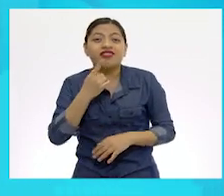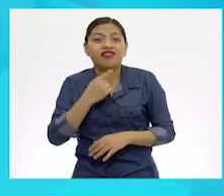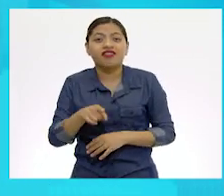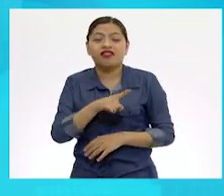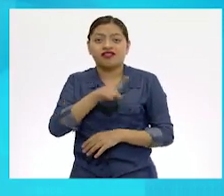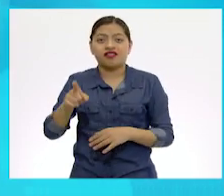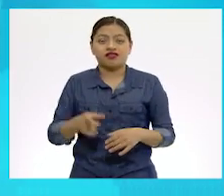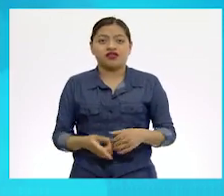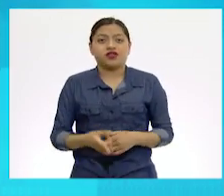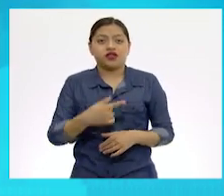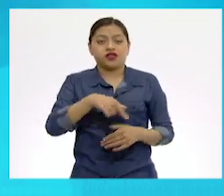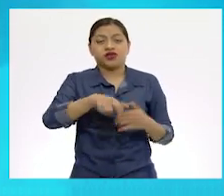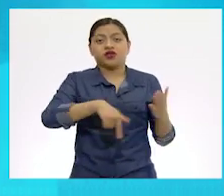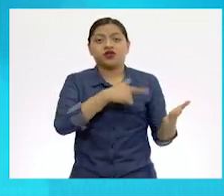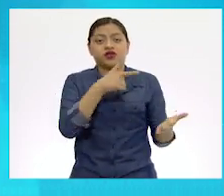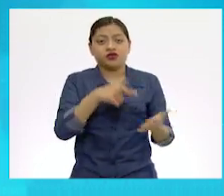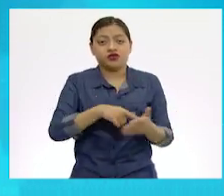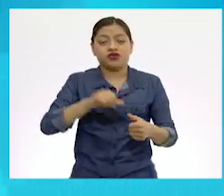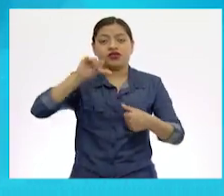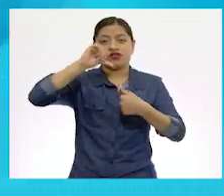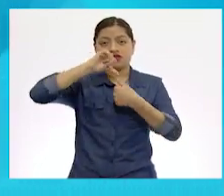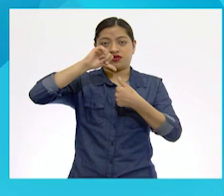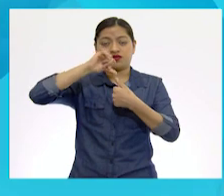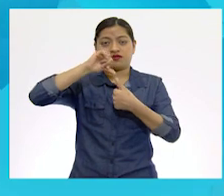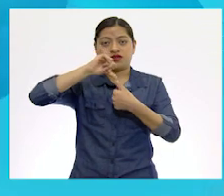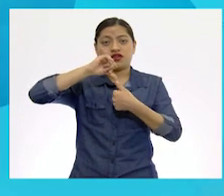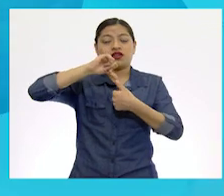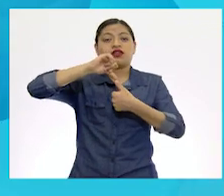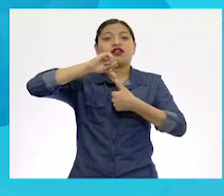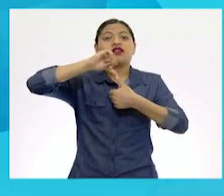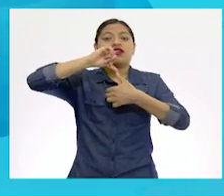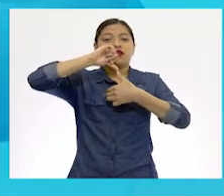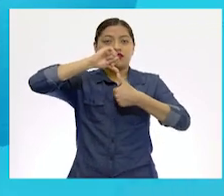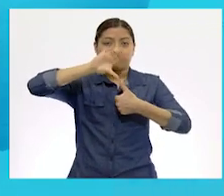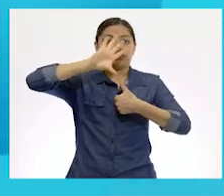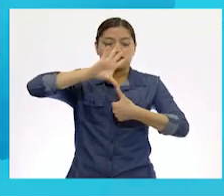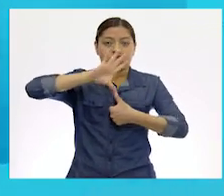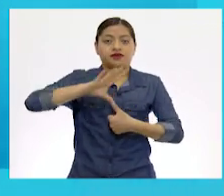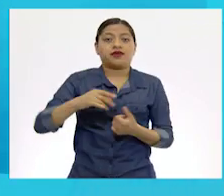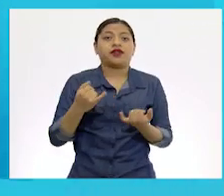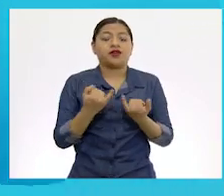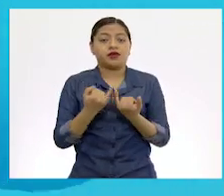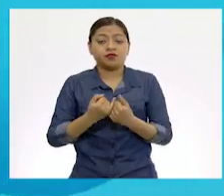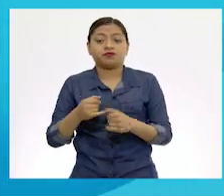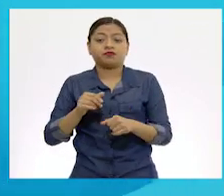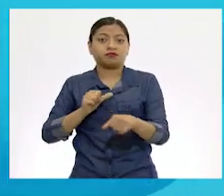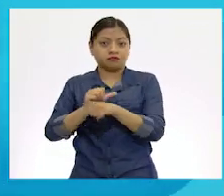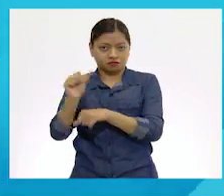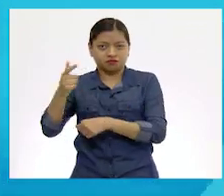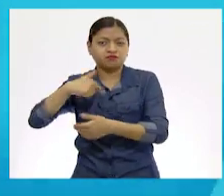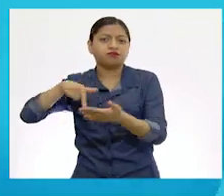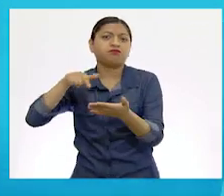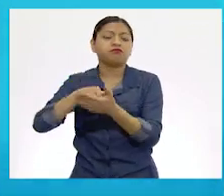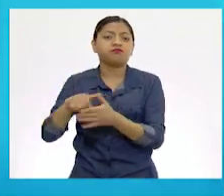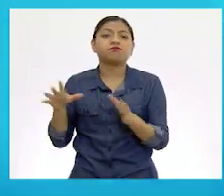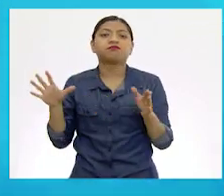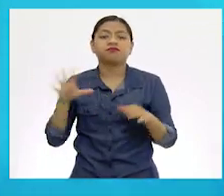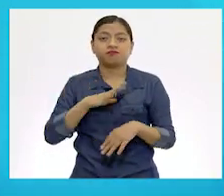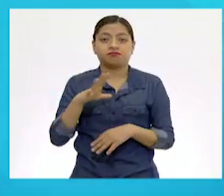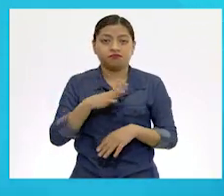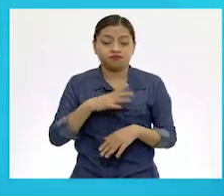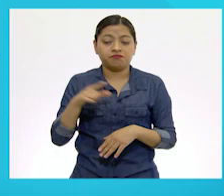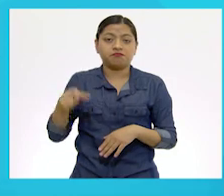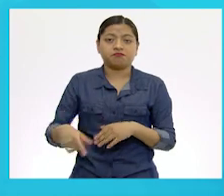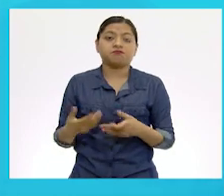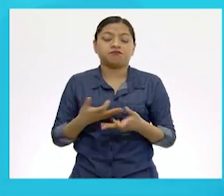de Sudamérica, bueno, Centroamérica, Sudamérica. Llegan desde Panamá hasta Argentina y son animales, son tortugas